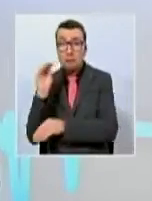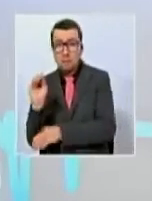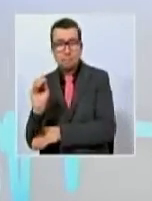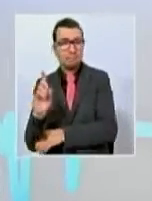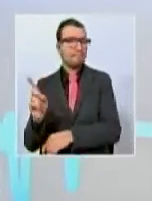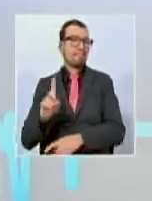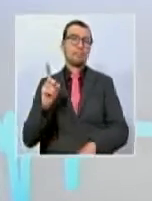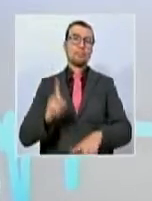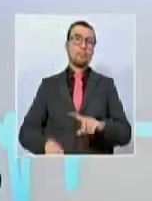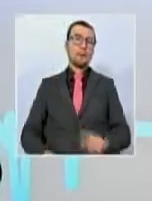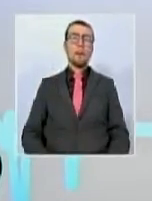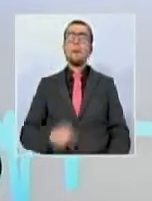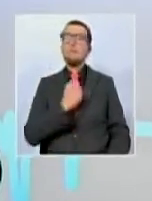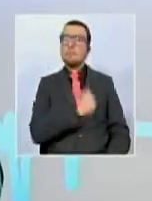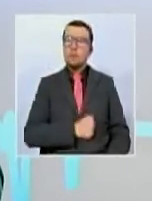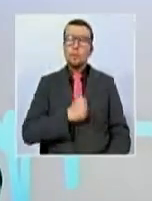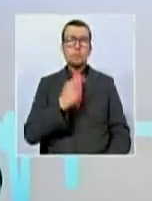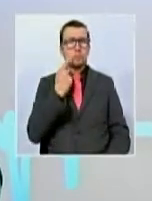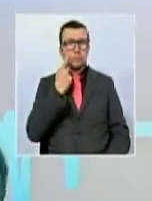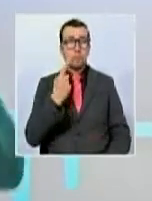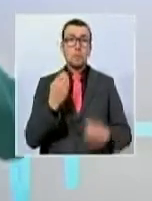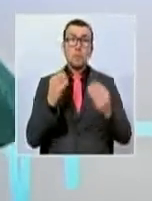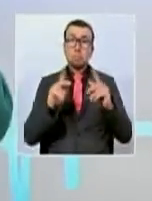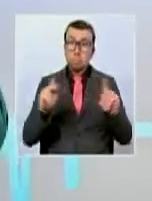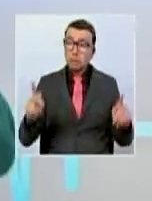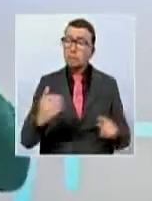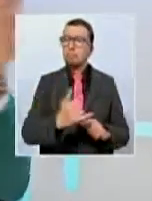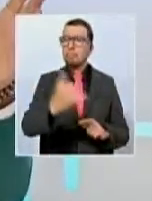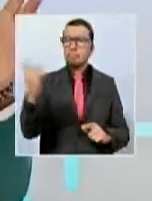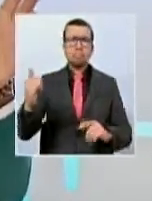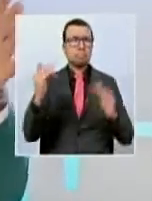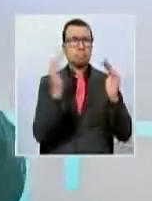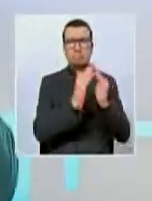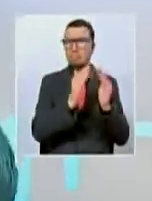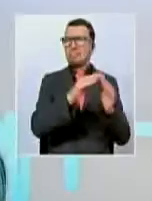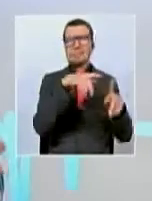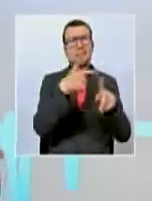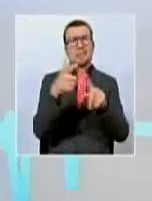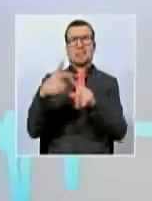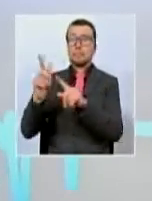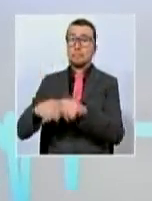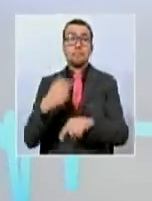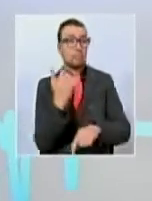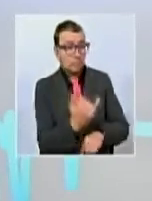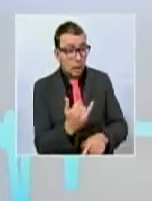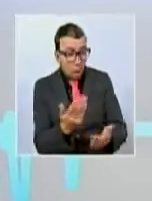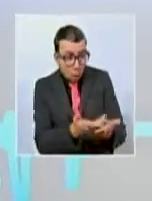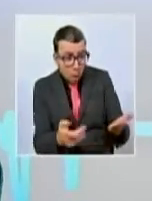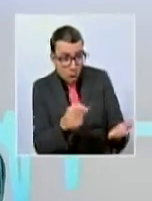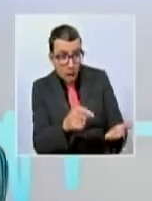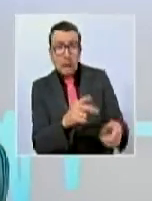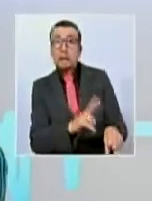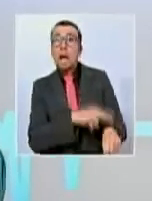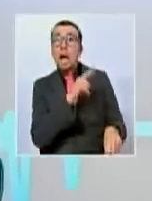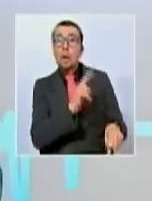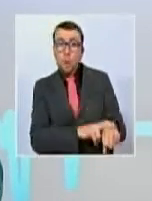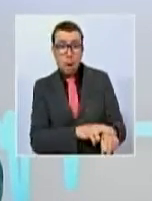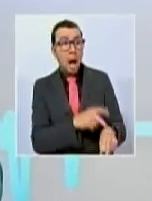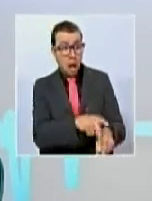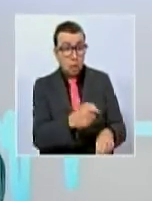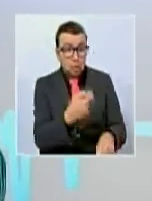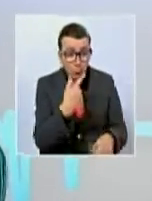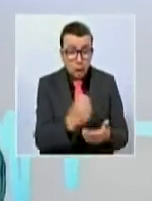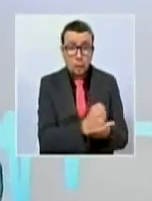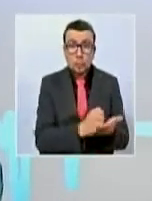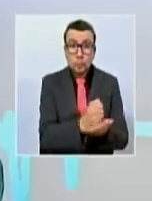que muchísimas personas en muchísimos hogares, sí, tal vez en todos, uno encuentra productos naturales. Y eso es